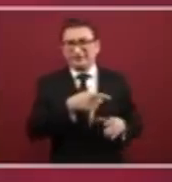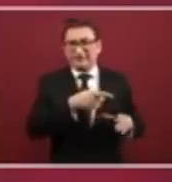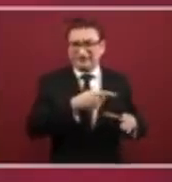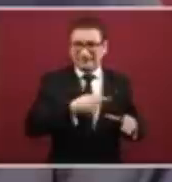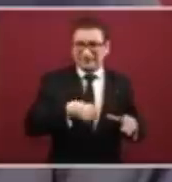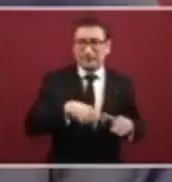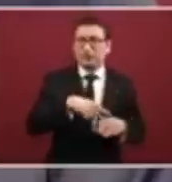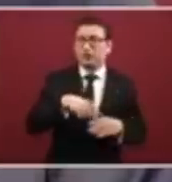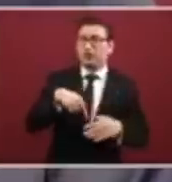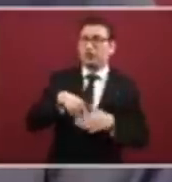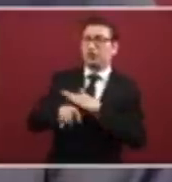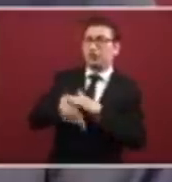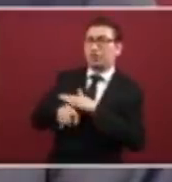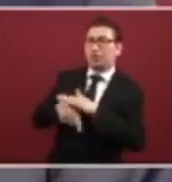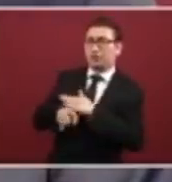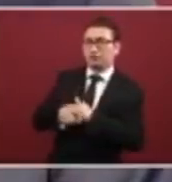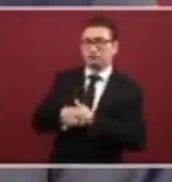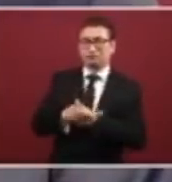lanzada,